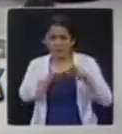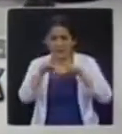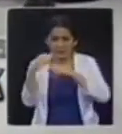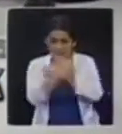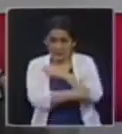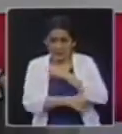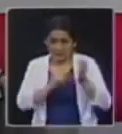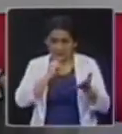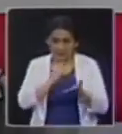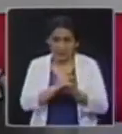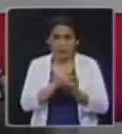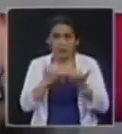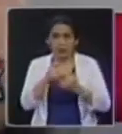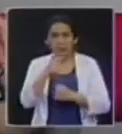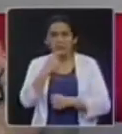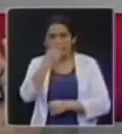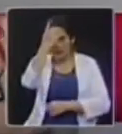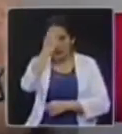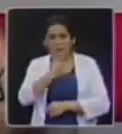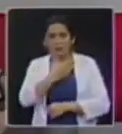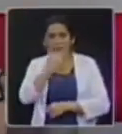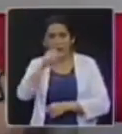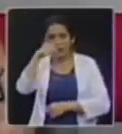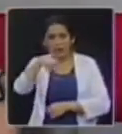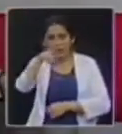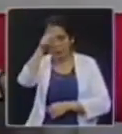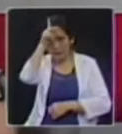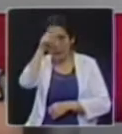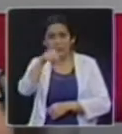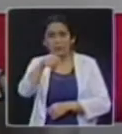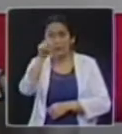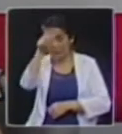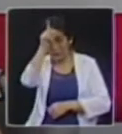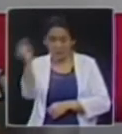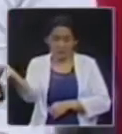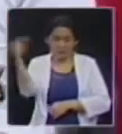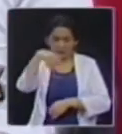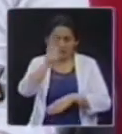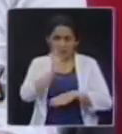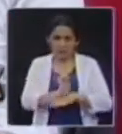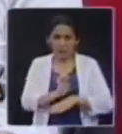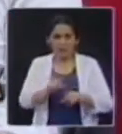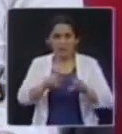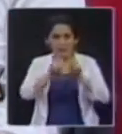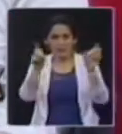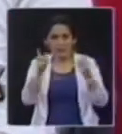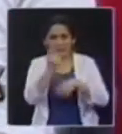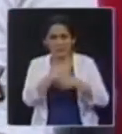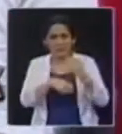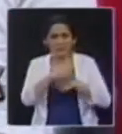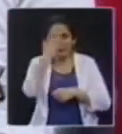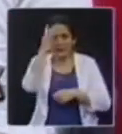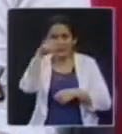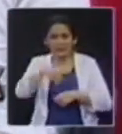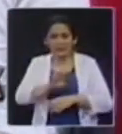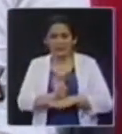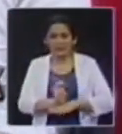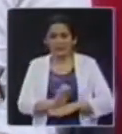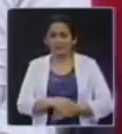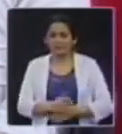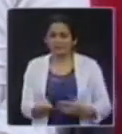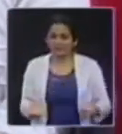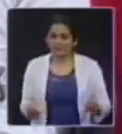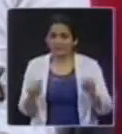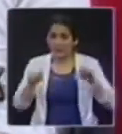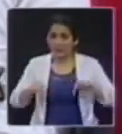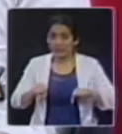¿cuáles fueron las razones que los motivaron a ustedes para abrir mercado acá en nuestro país, en Ecuador? Bueno, las principales razones para entrar al mercado ecuatoriano es